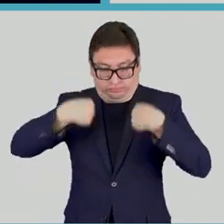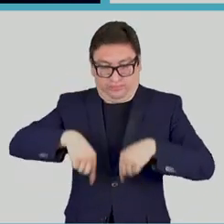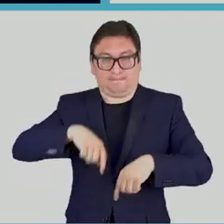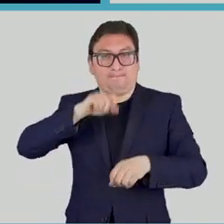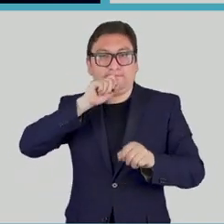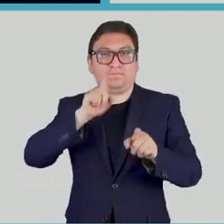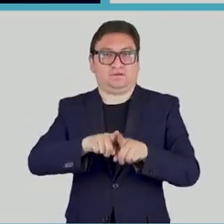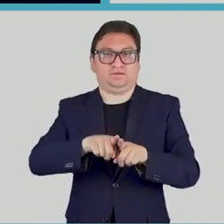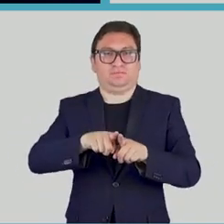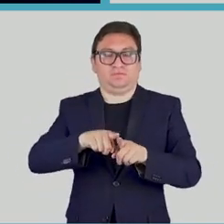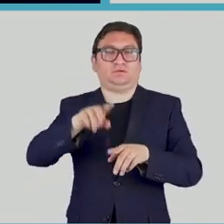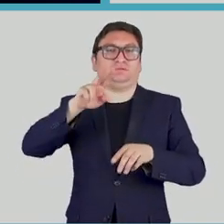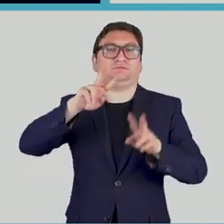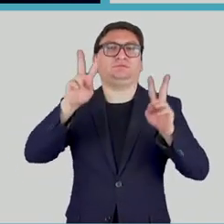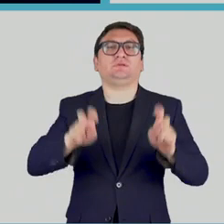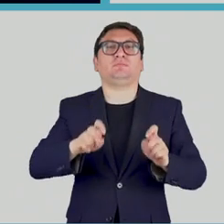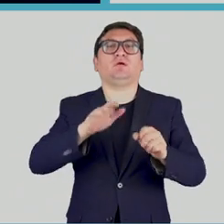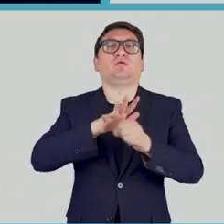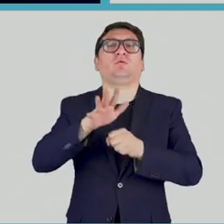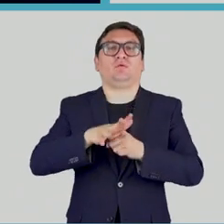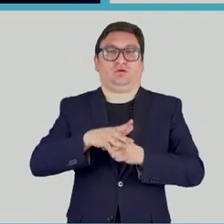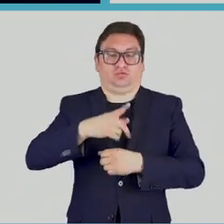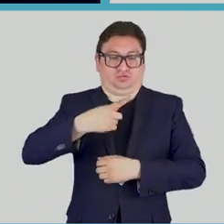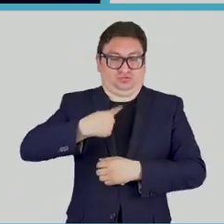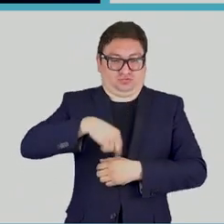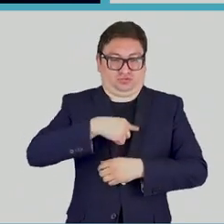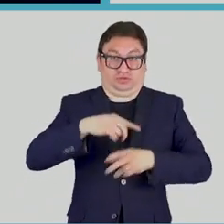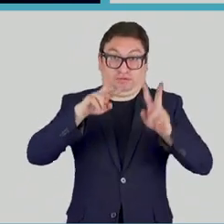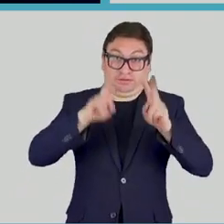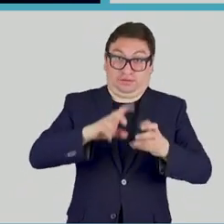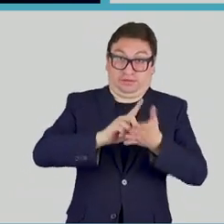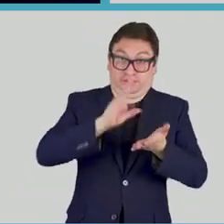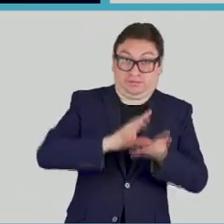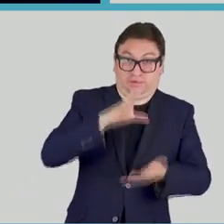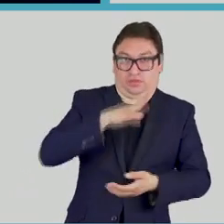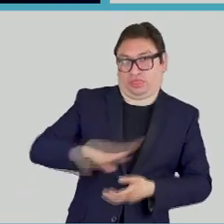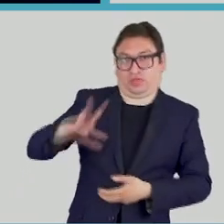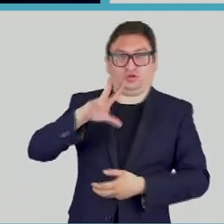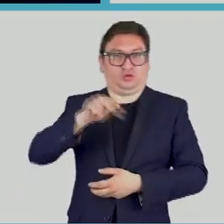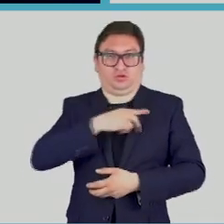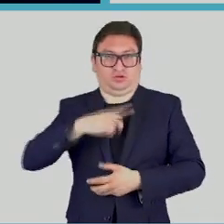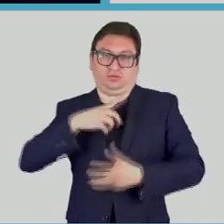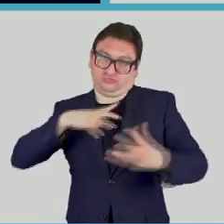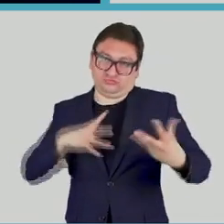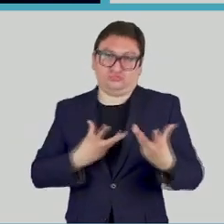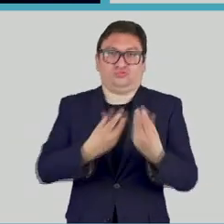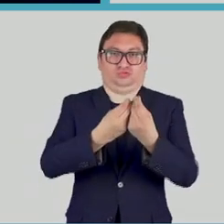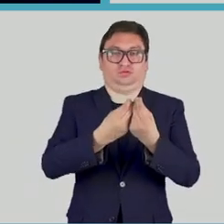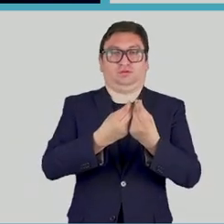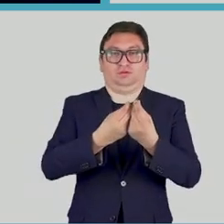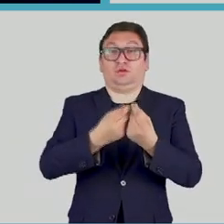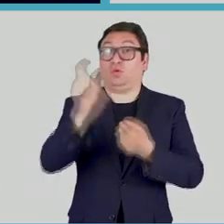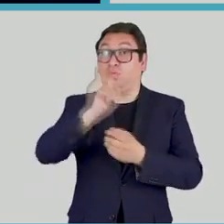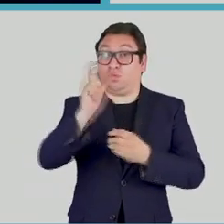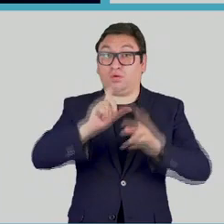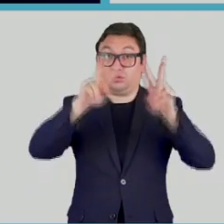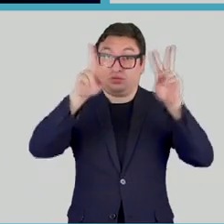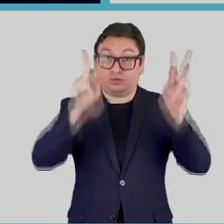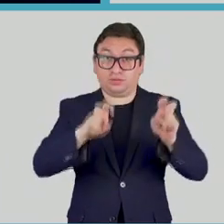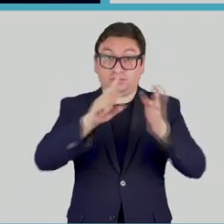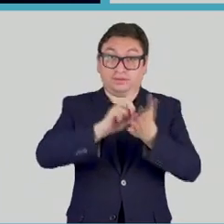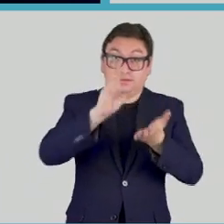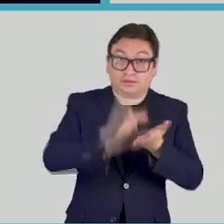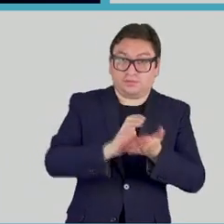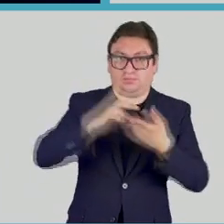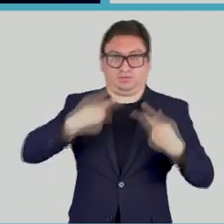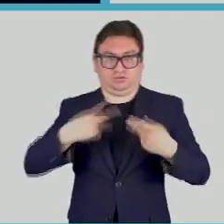hablen de sí mismas bajo este principio que dice que nada sobre nosotros si nosotros que no se hable de las discapacidades sin tomar en cuenta